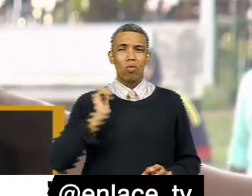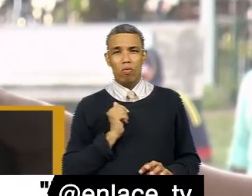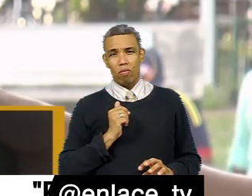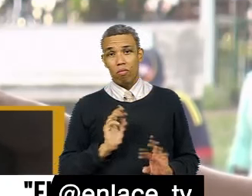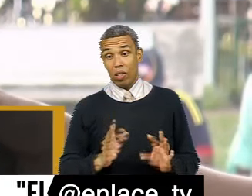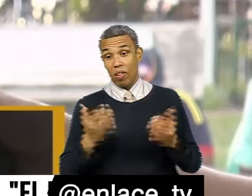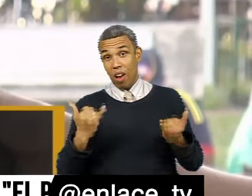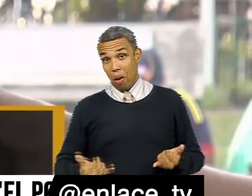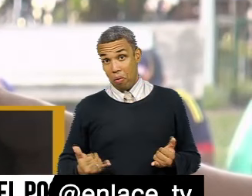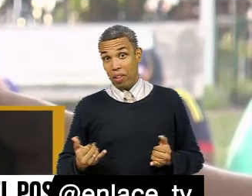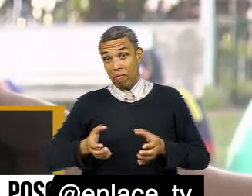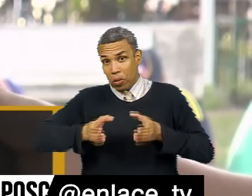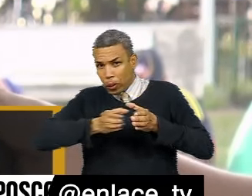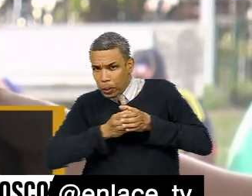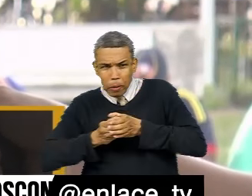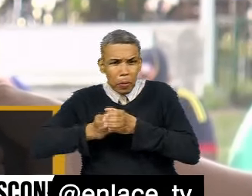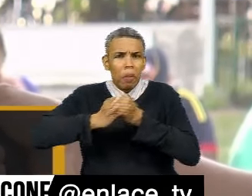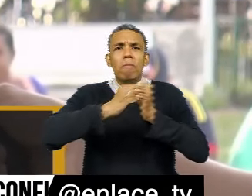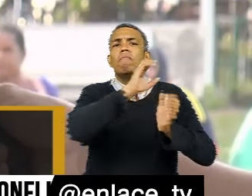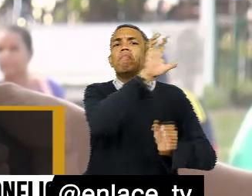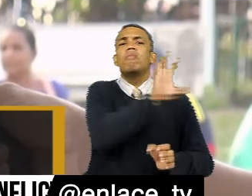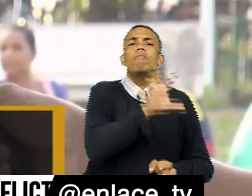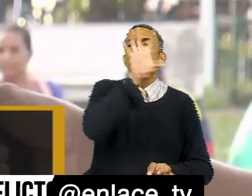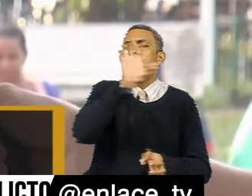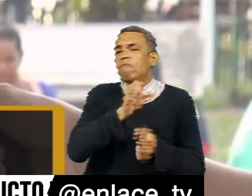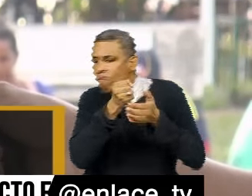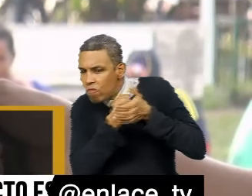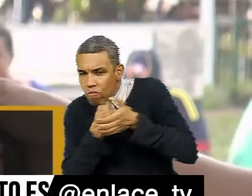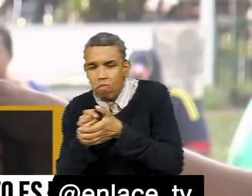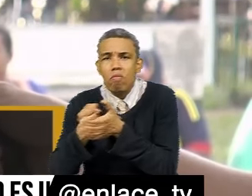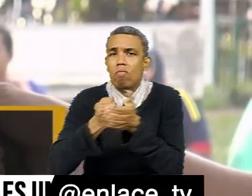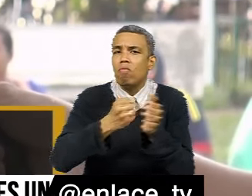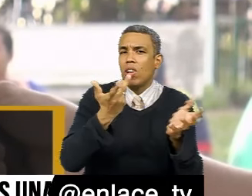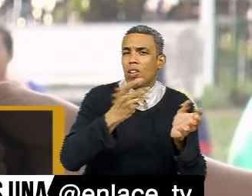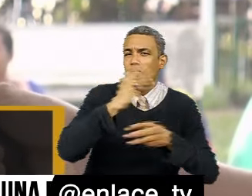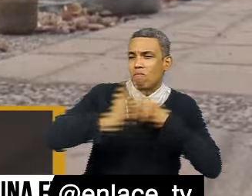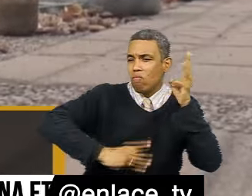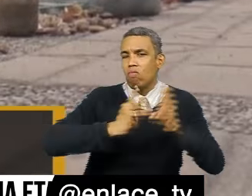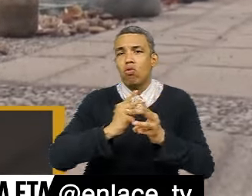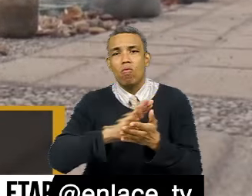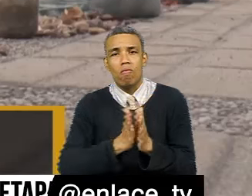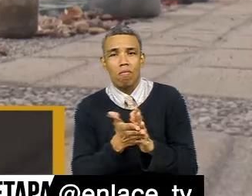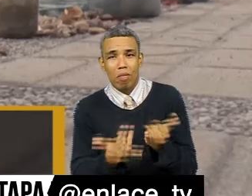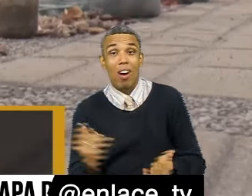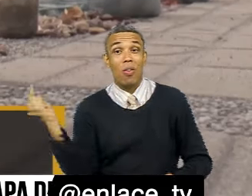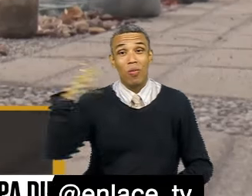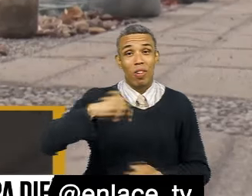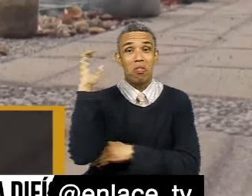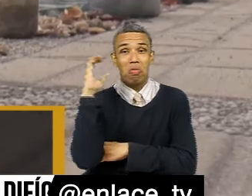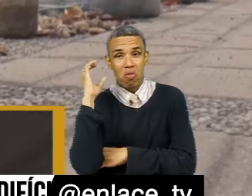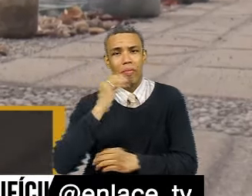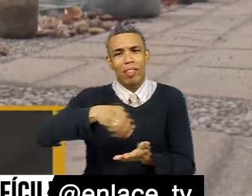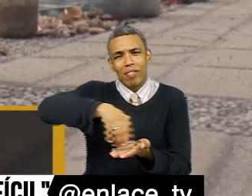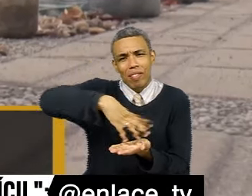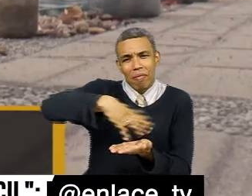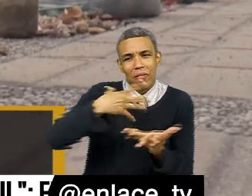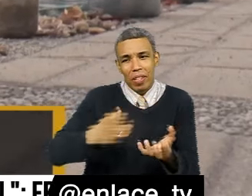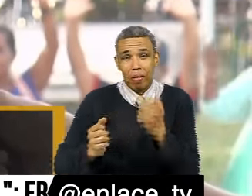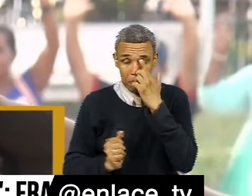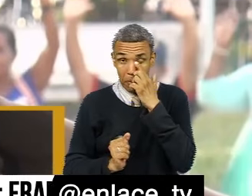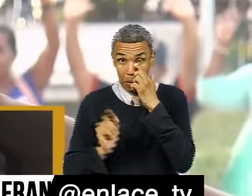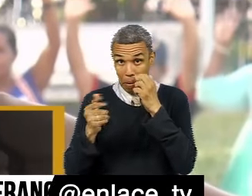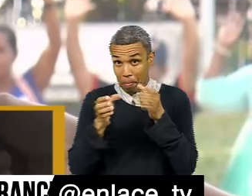los Santanderes desarrollando un programa por las comunidades rurales y la construcción de la paz. Esta organización internacional apoya el proceso de paz en